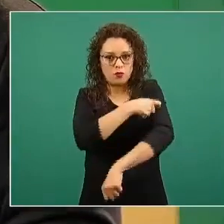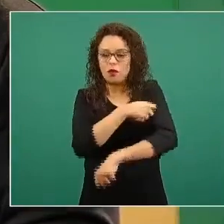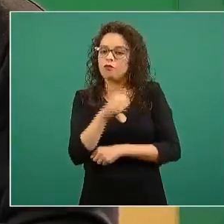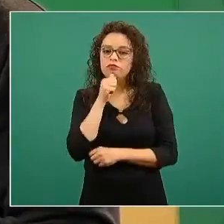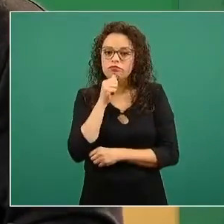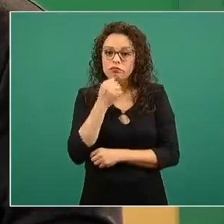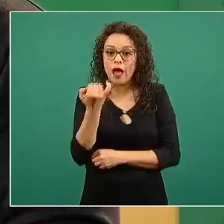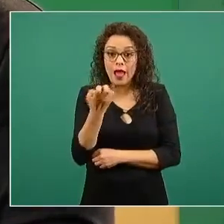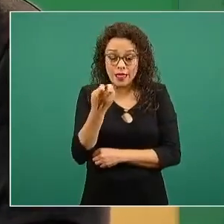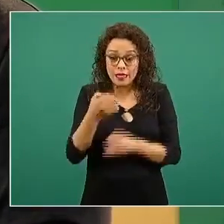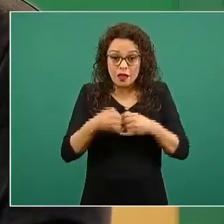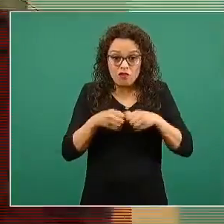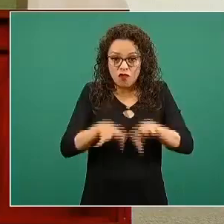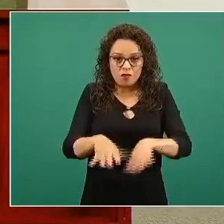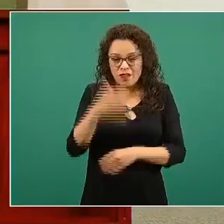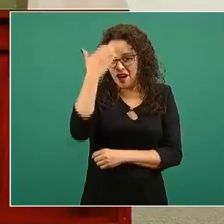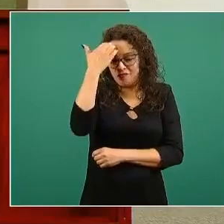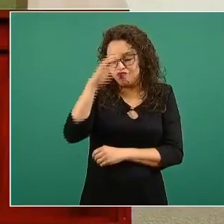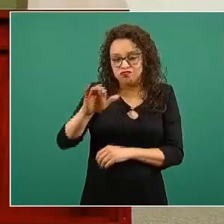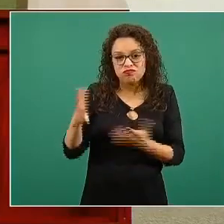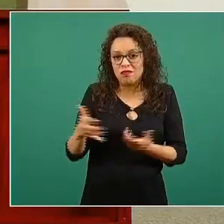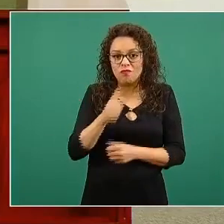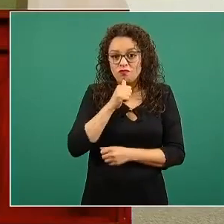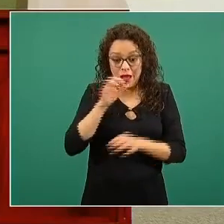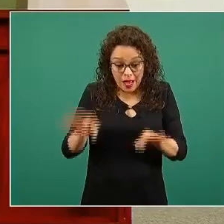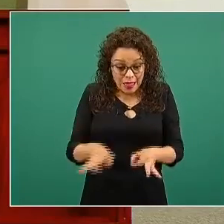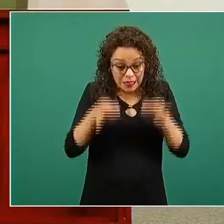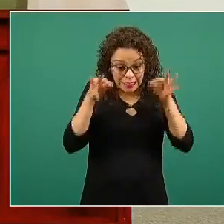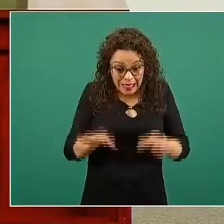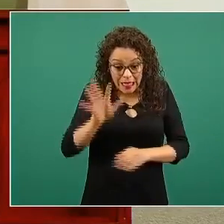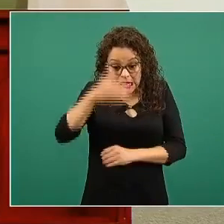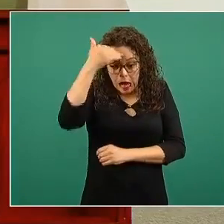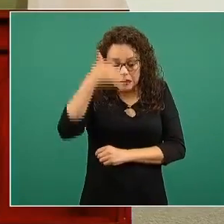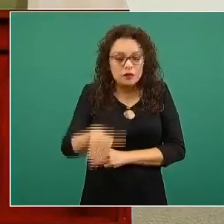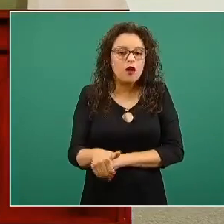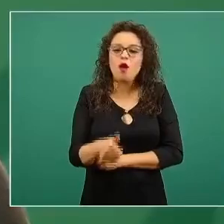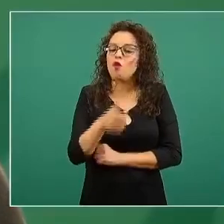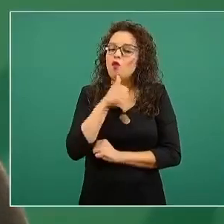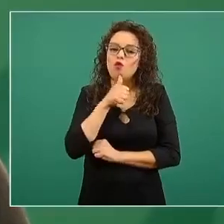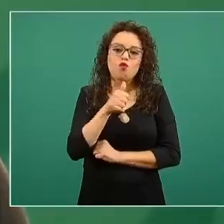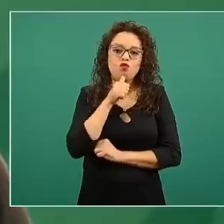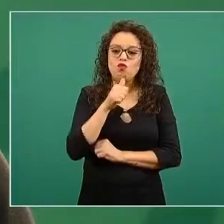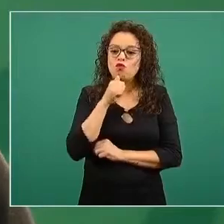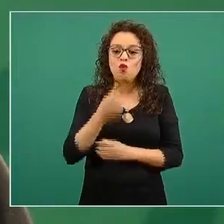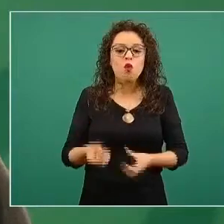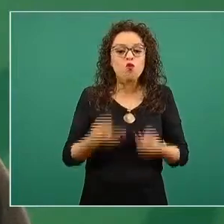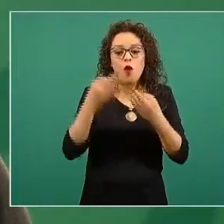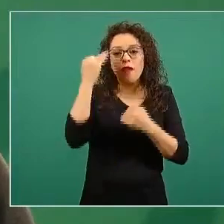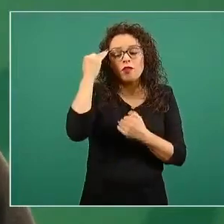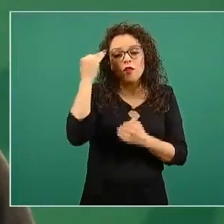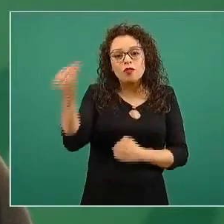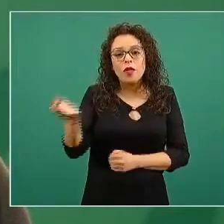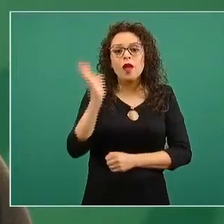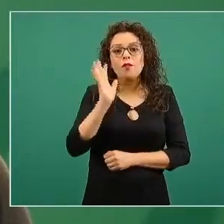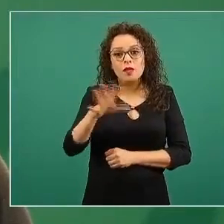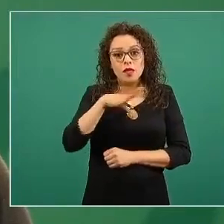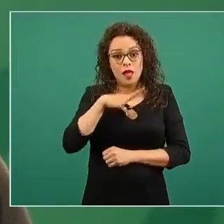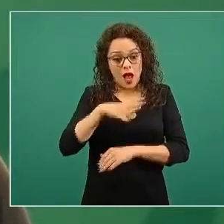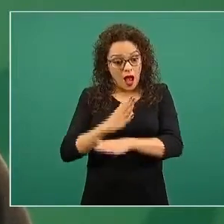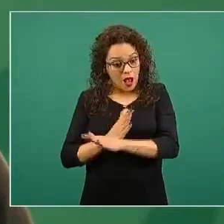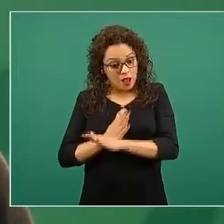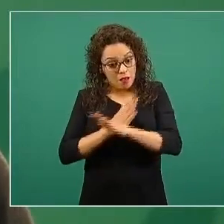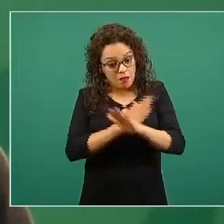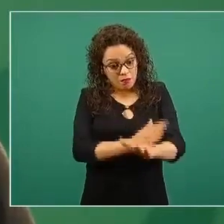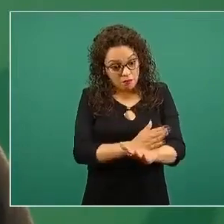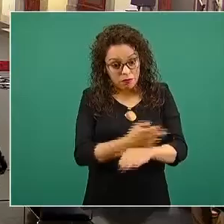no se tiene, no se conoce fehacientemente qué tanto tiempo pueda durar o confiera inmunidad